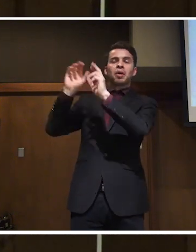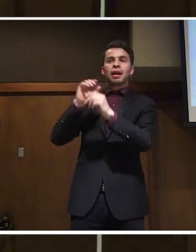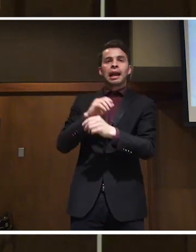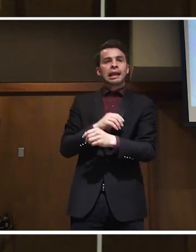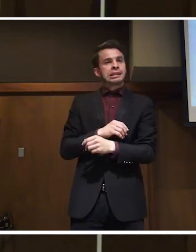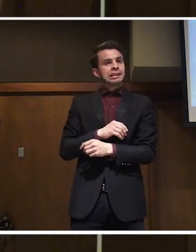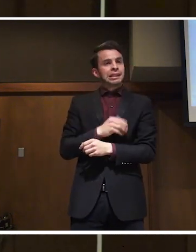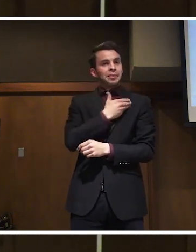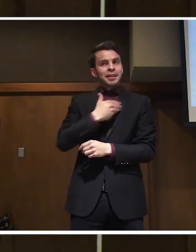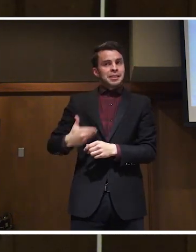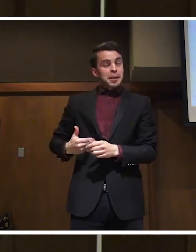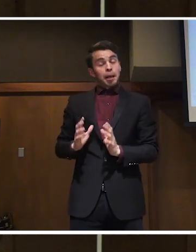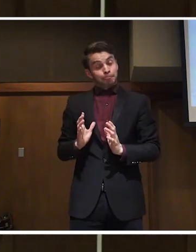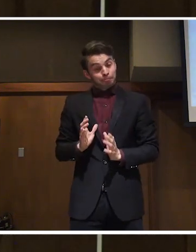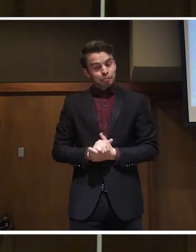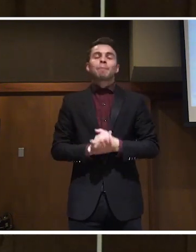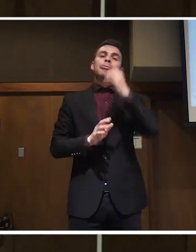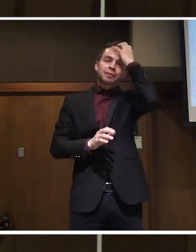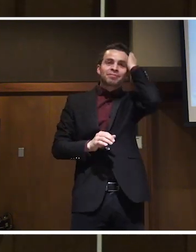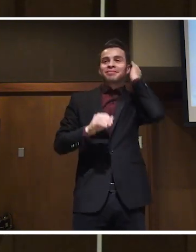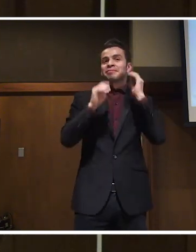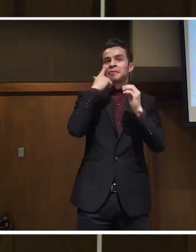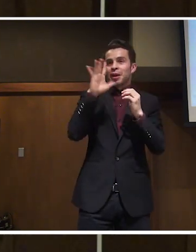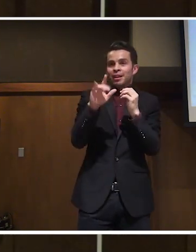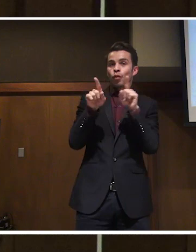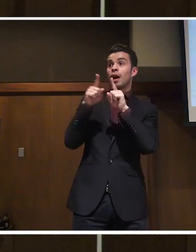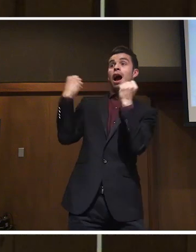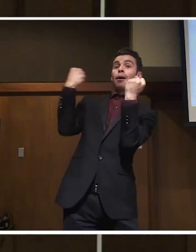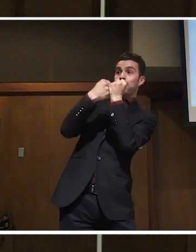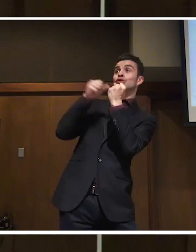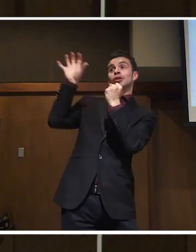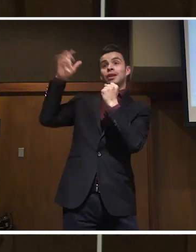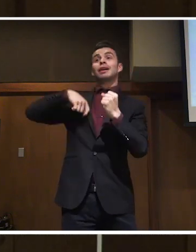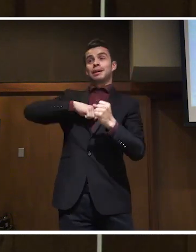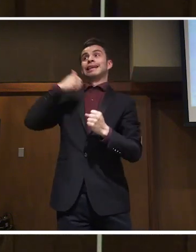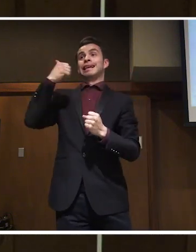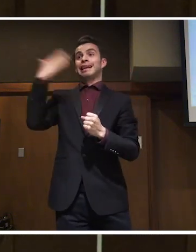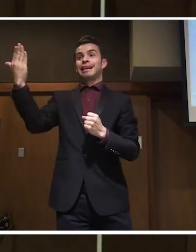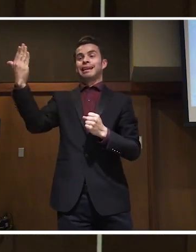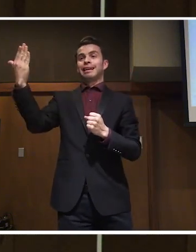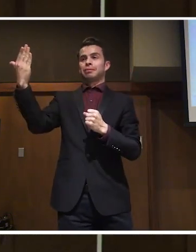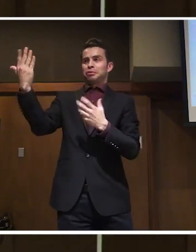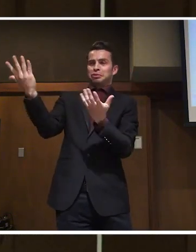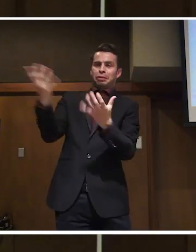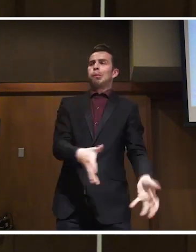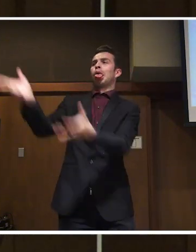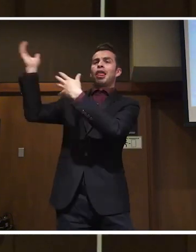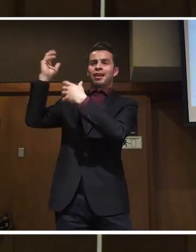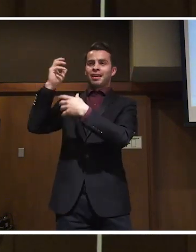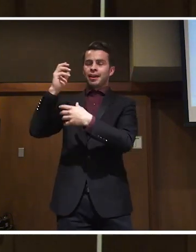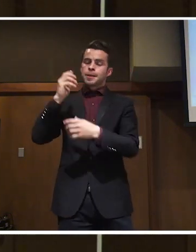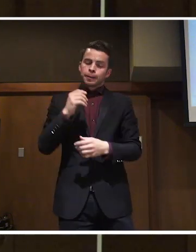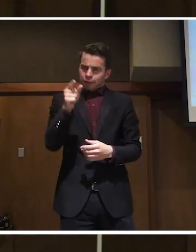Otra cosa que nos volvió colombianos realmente sí fue la historia de los últimos 25 o 30